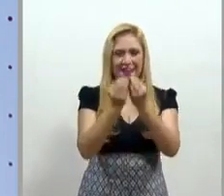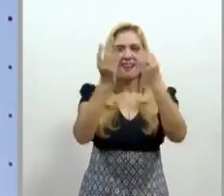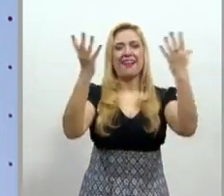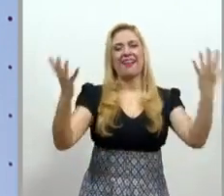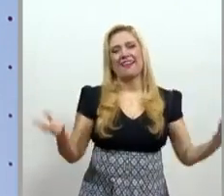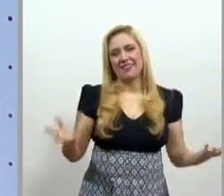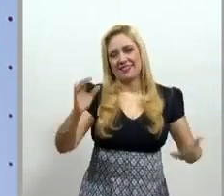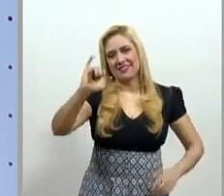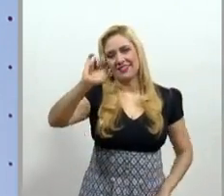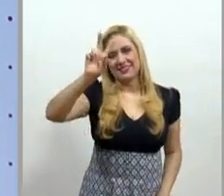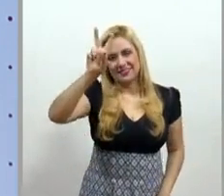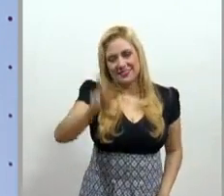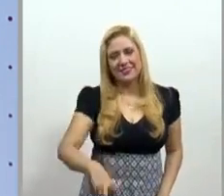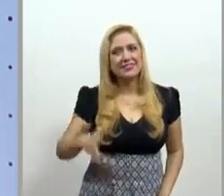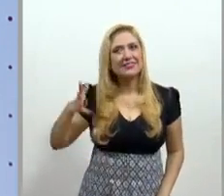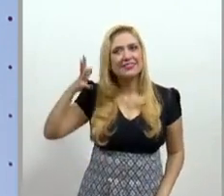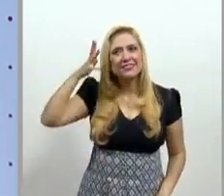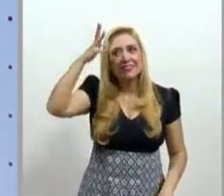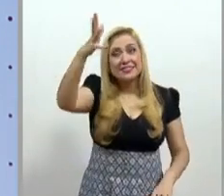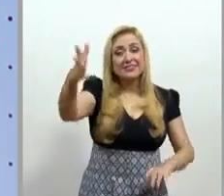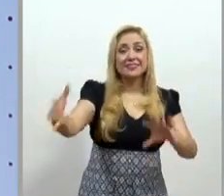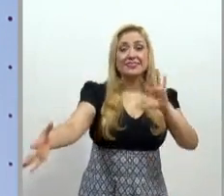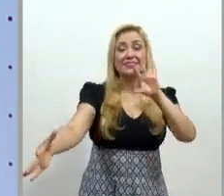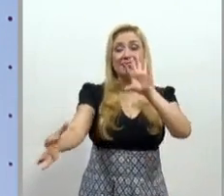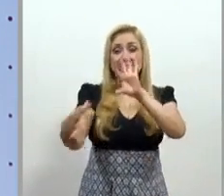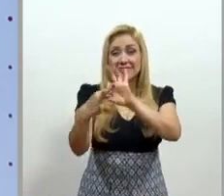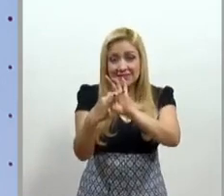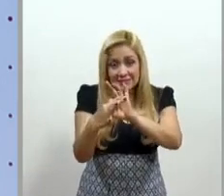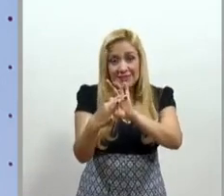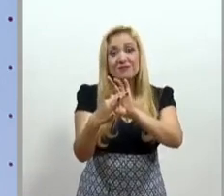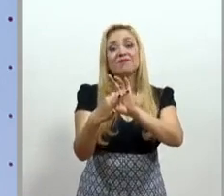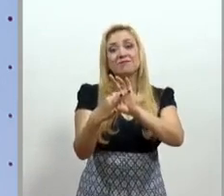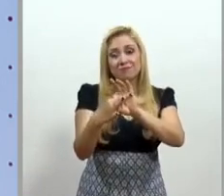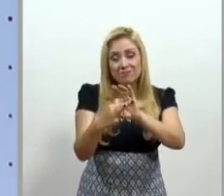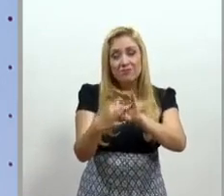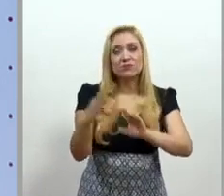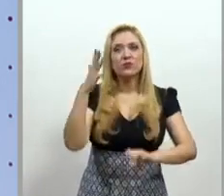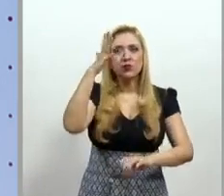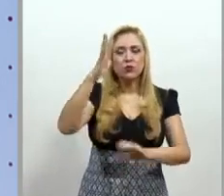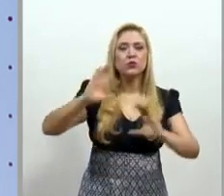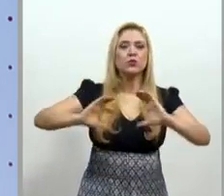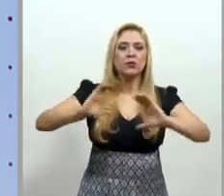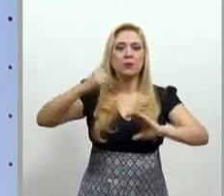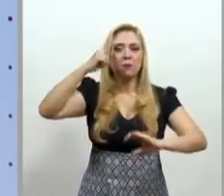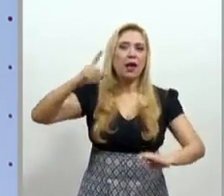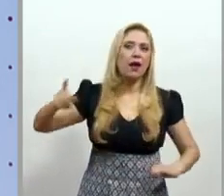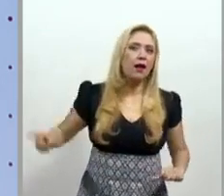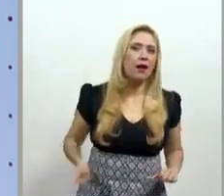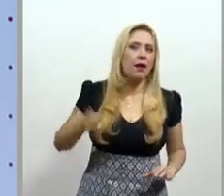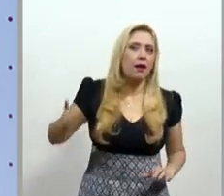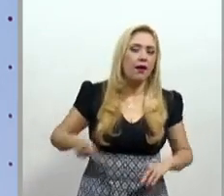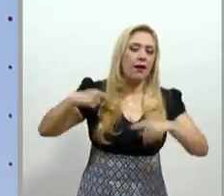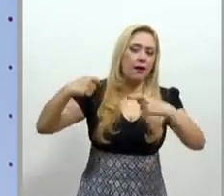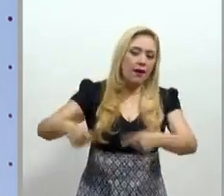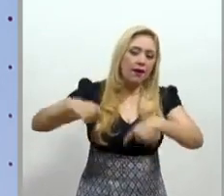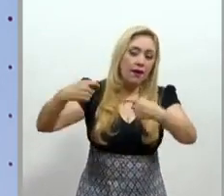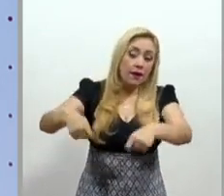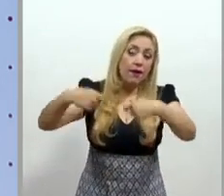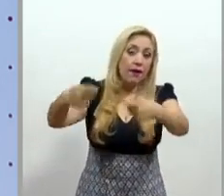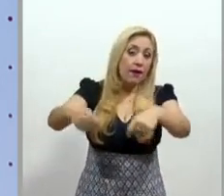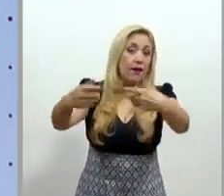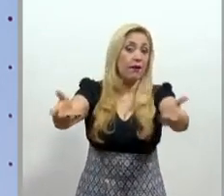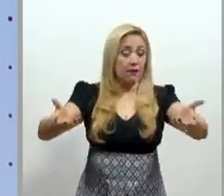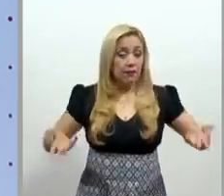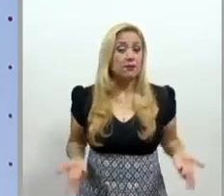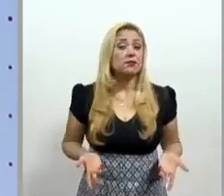se puede vincular al futuro, sino que tiene una especie de carácter garante de esos derechos de esas generaciones futuras. Yo diría que esto es